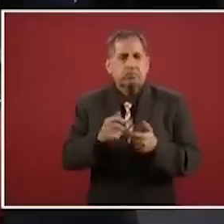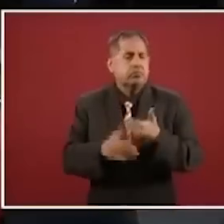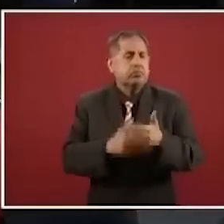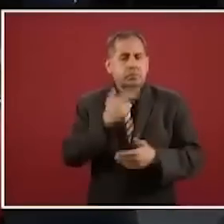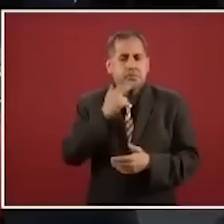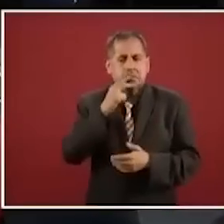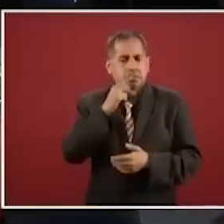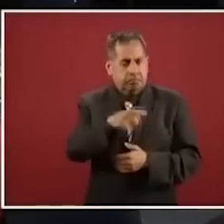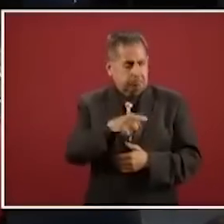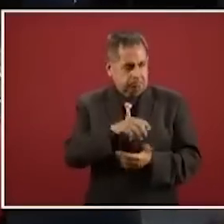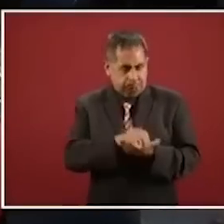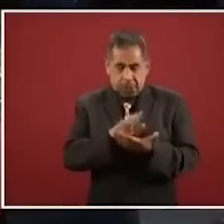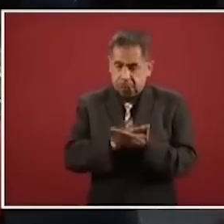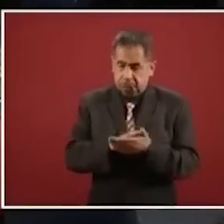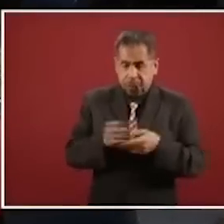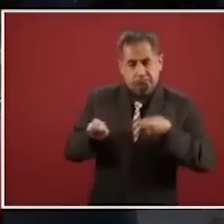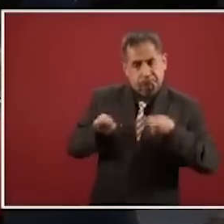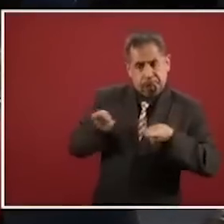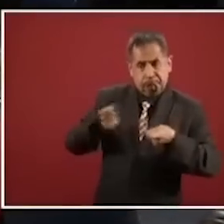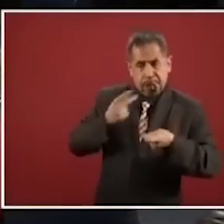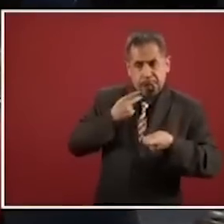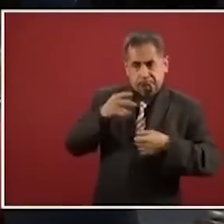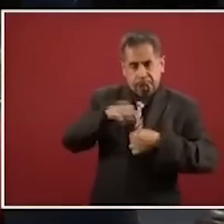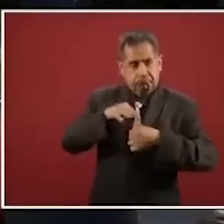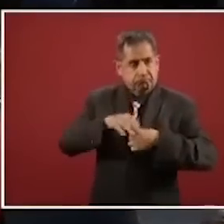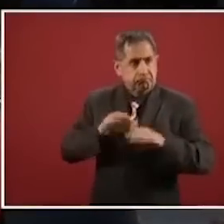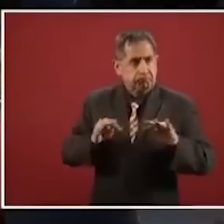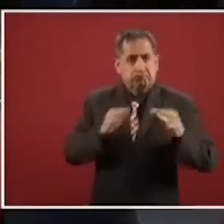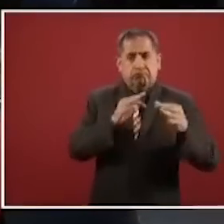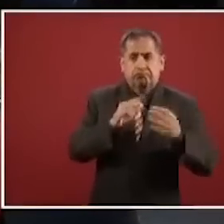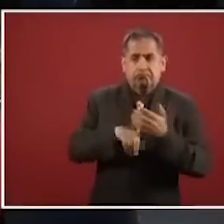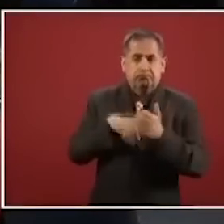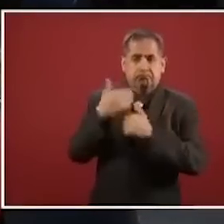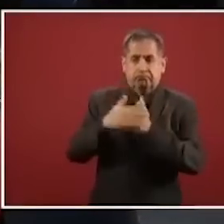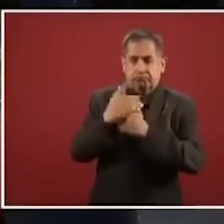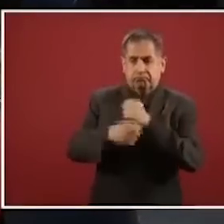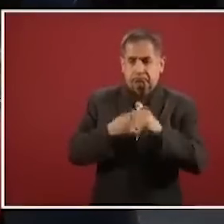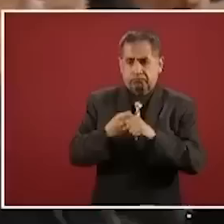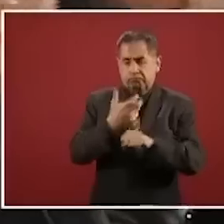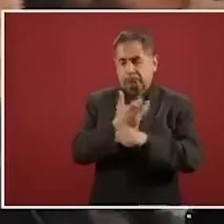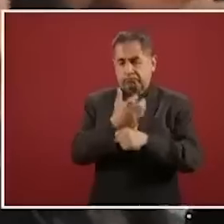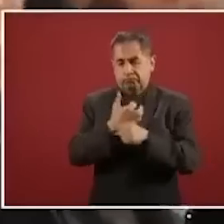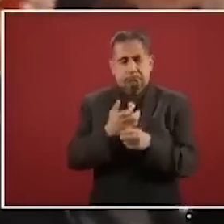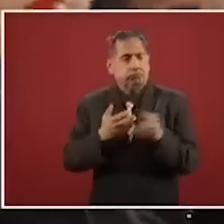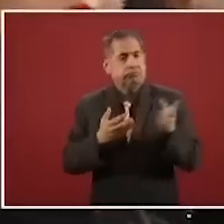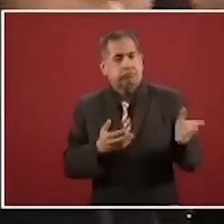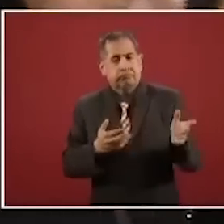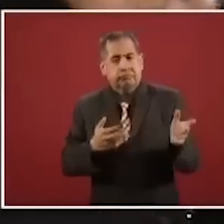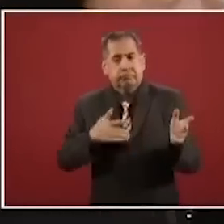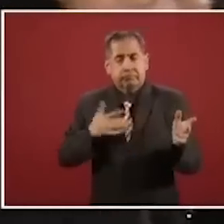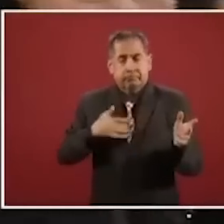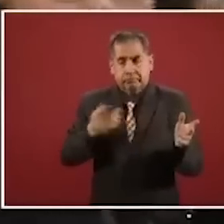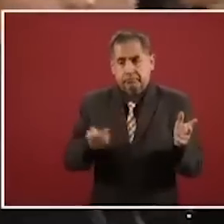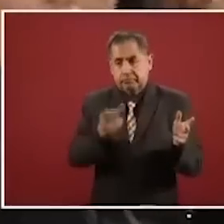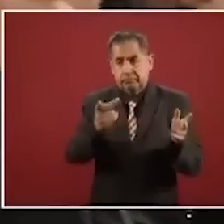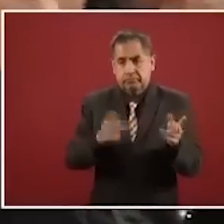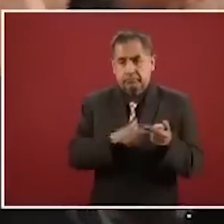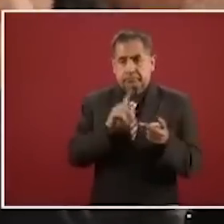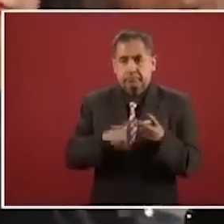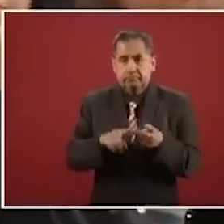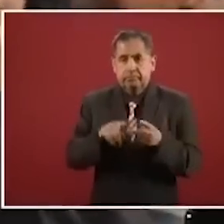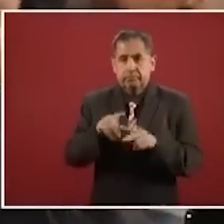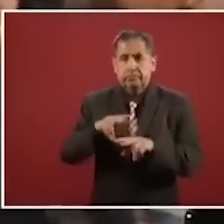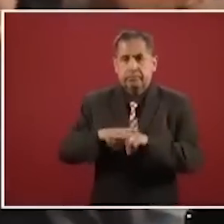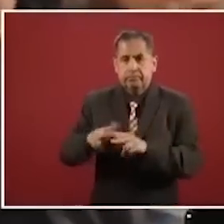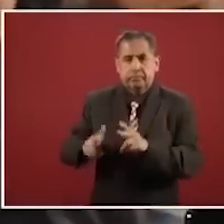utilizado como argumento político electoral en el próximo año en Estados Unidos. Y si me permite una pregunta sobre el